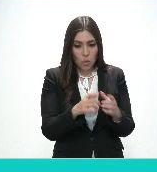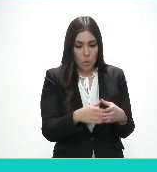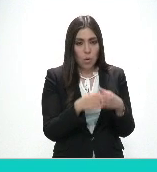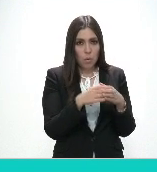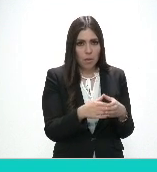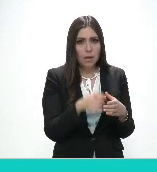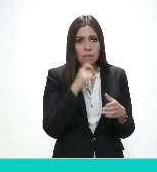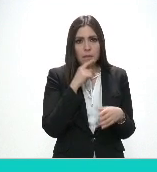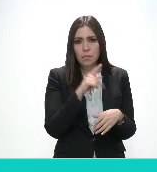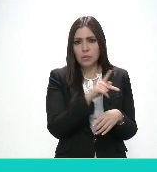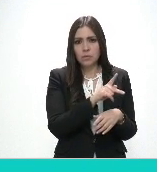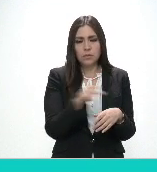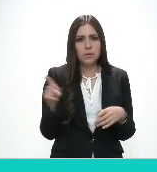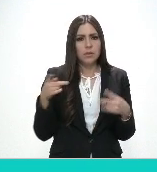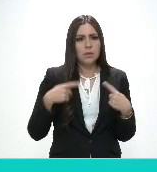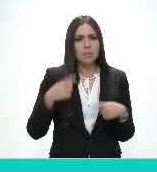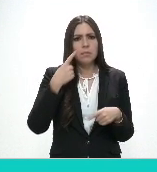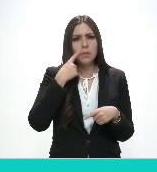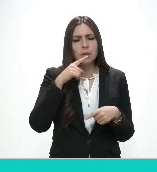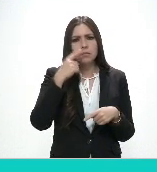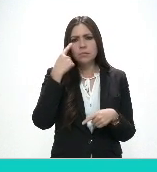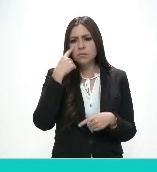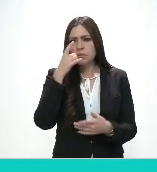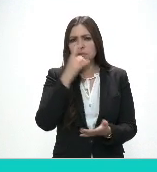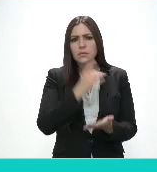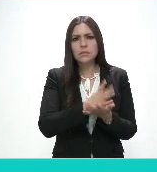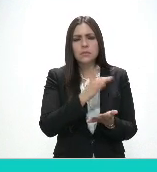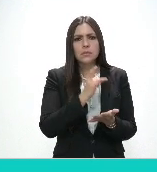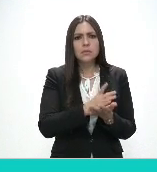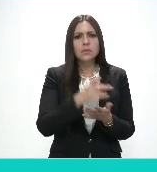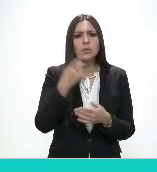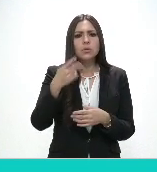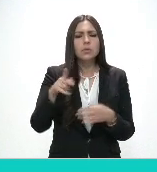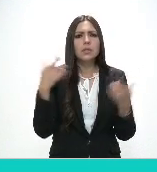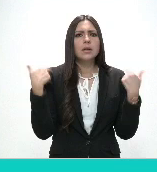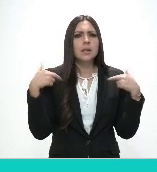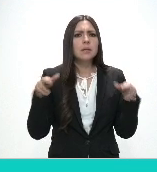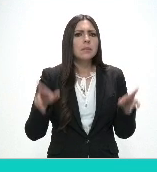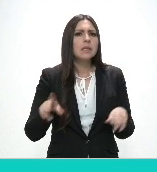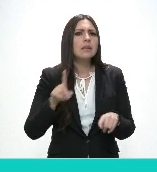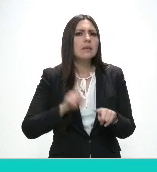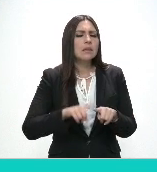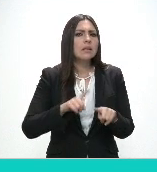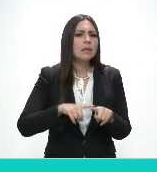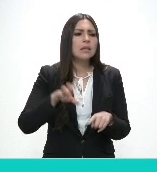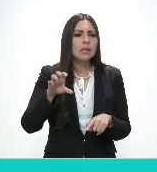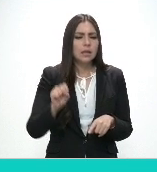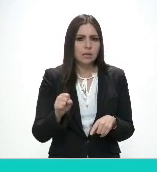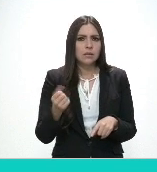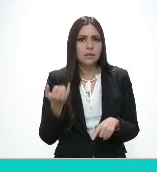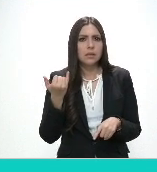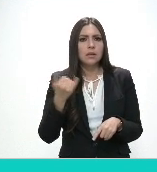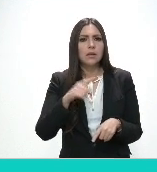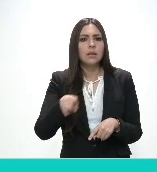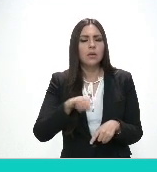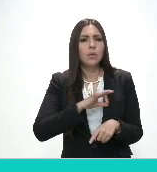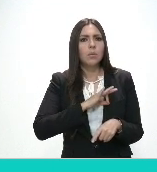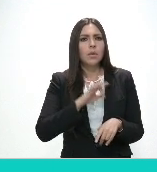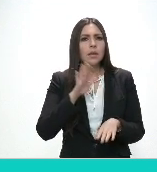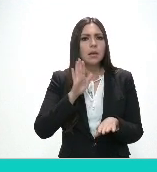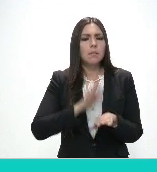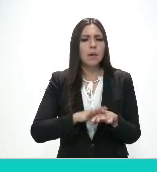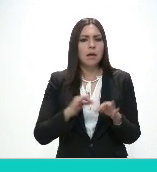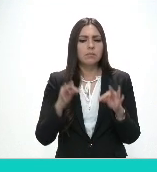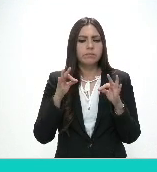toda la sociedad para identificar quiénes serán sus representantes y de esta manera tener un acercamiento más